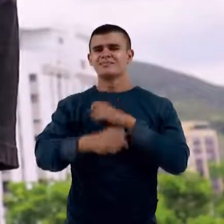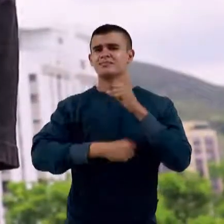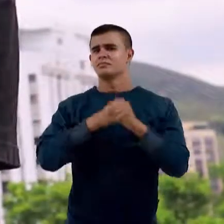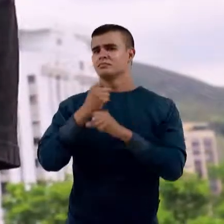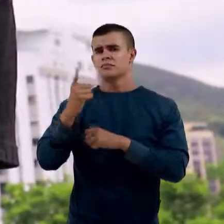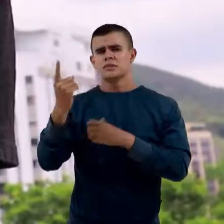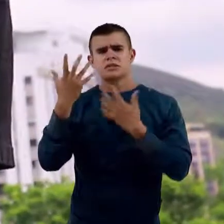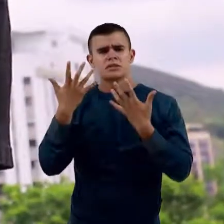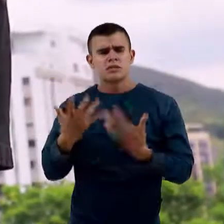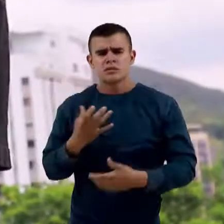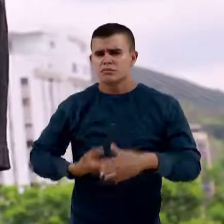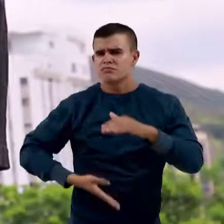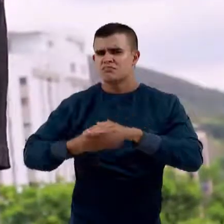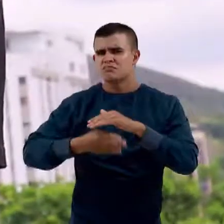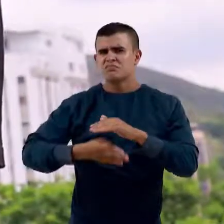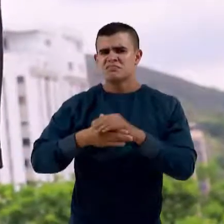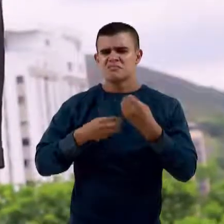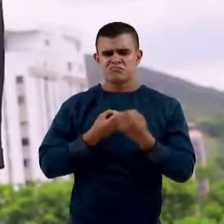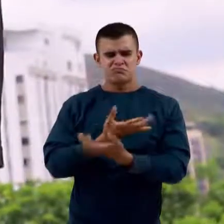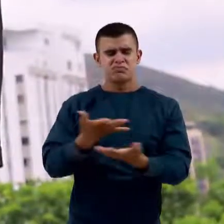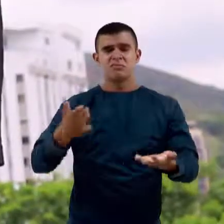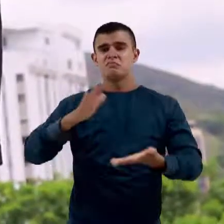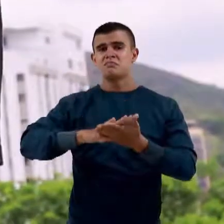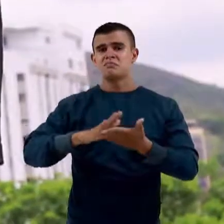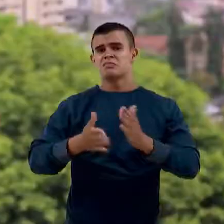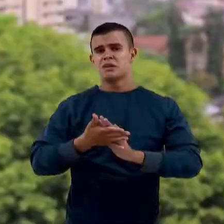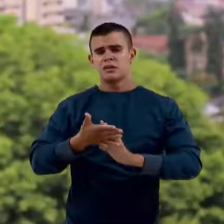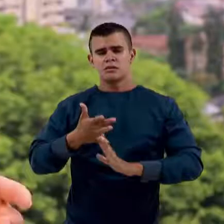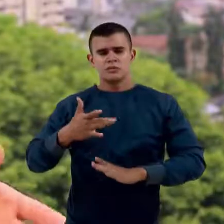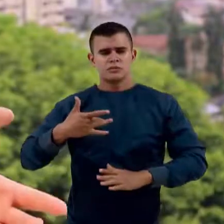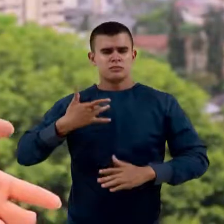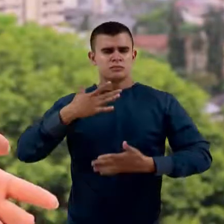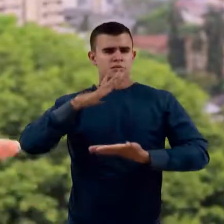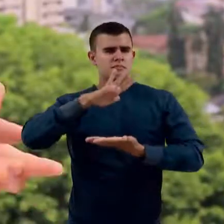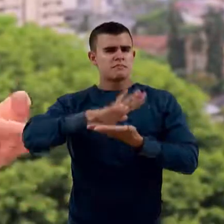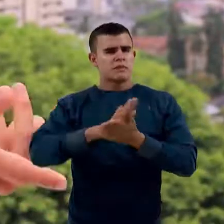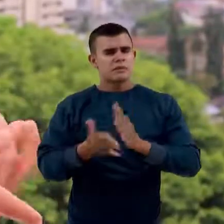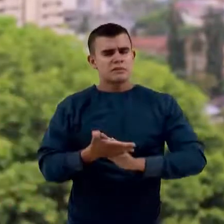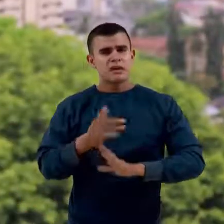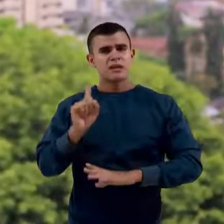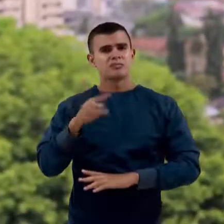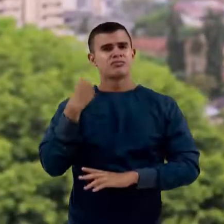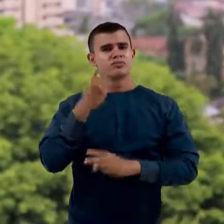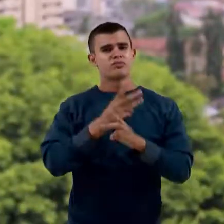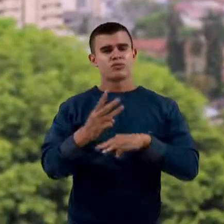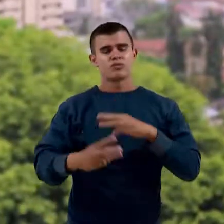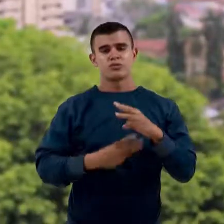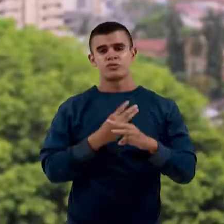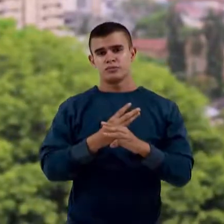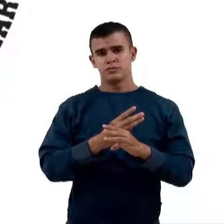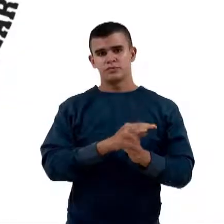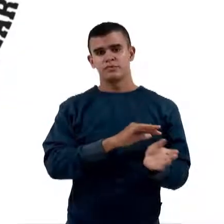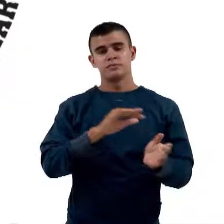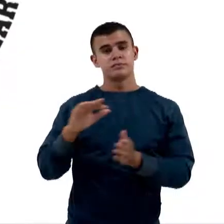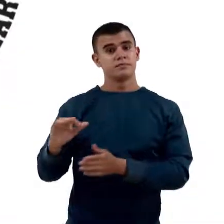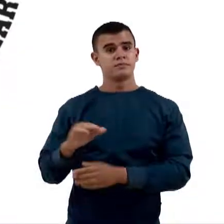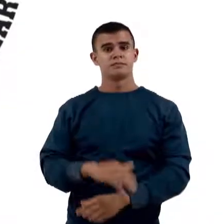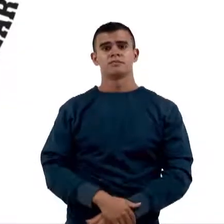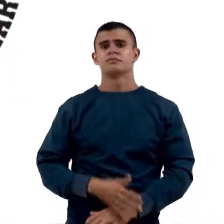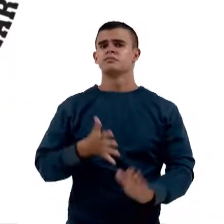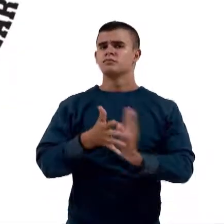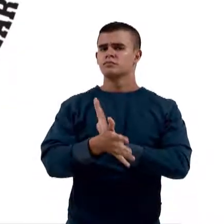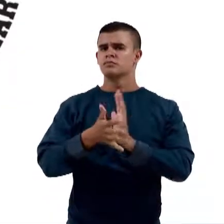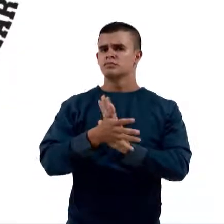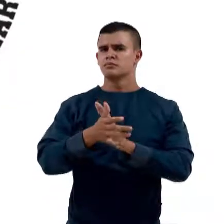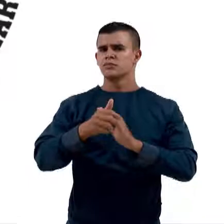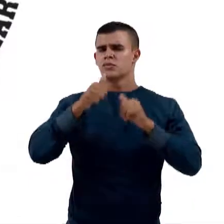años de edad espera seguir contribuyendo a la paz y armonía del mundo desde la conciencia Hare Krishna. Sección